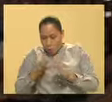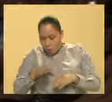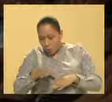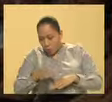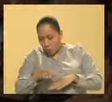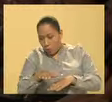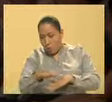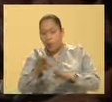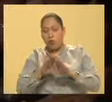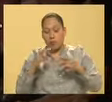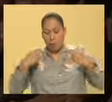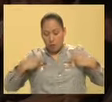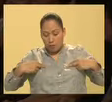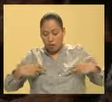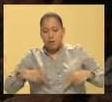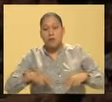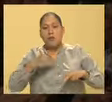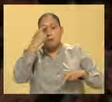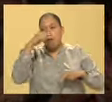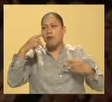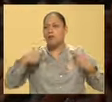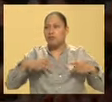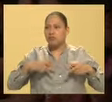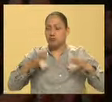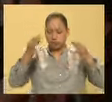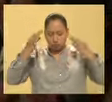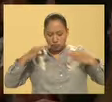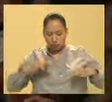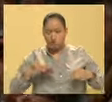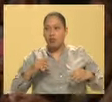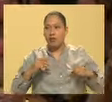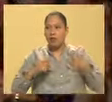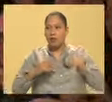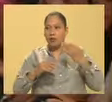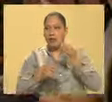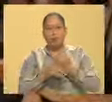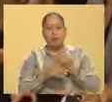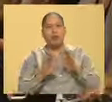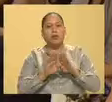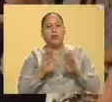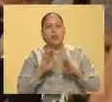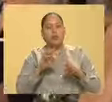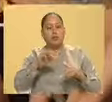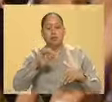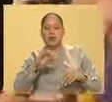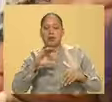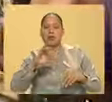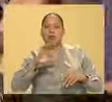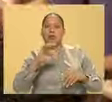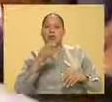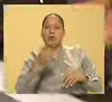significa hacer un vestido para una persona. Estoy haciendo una cosa que se llama mini couture, que es